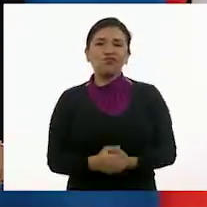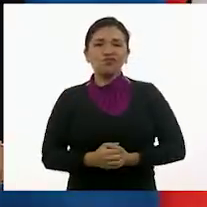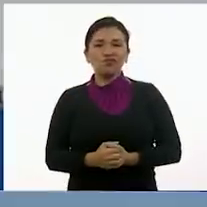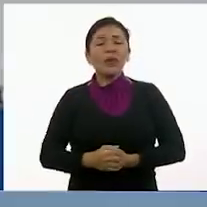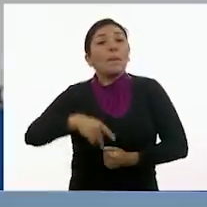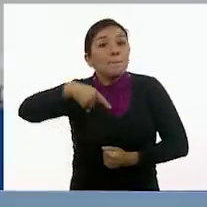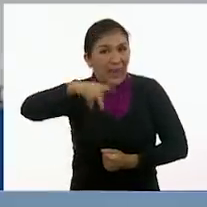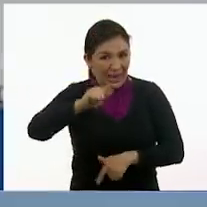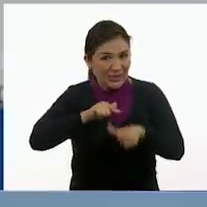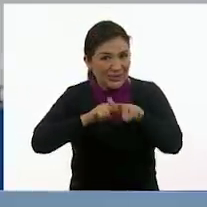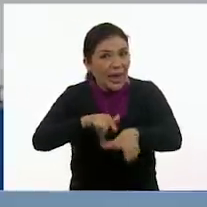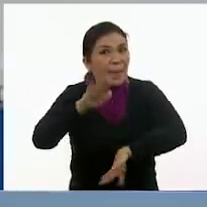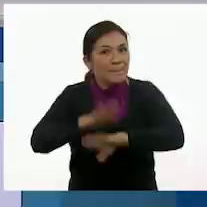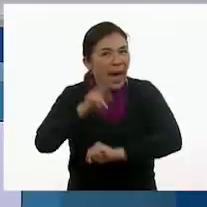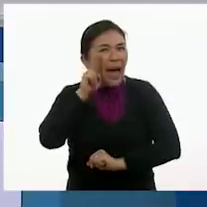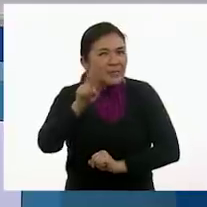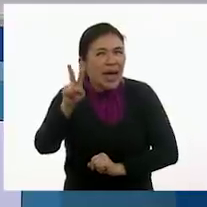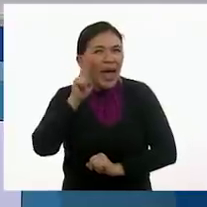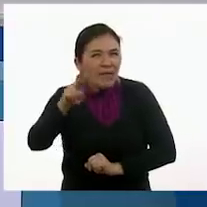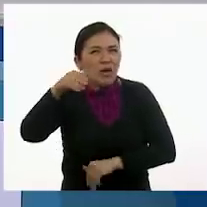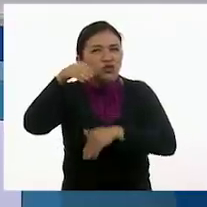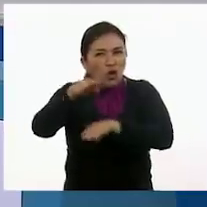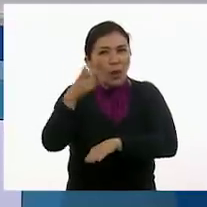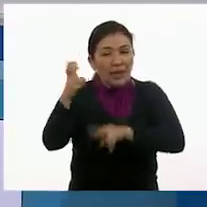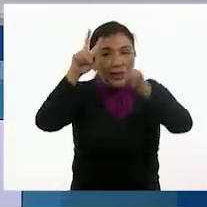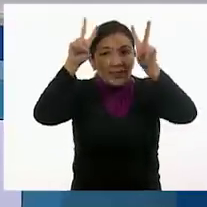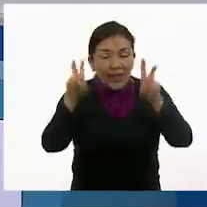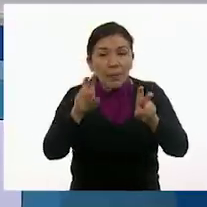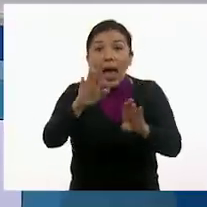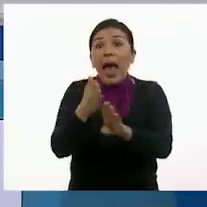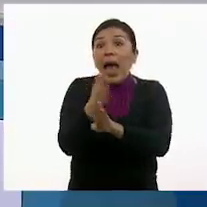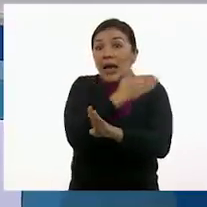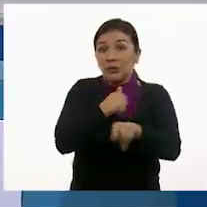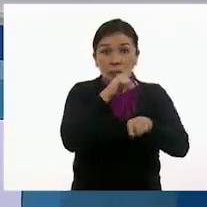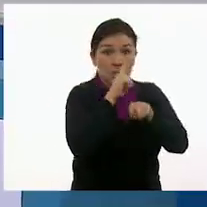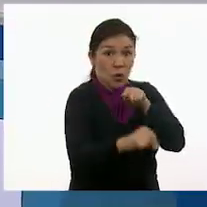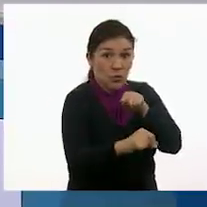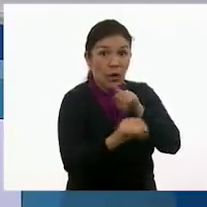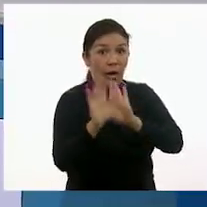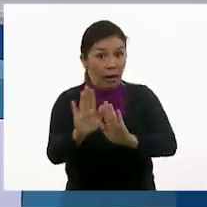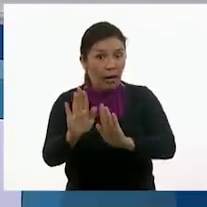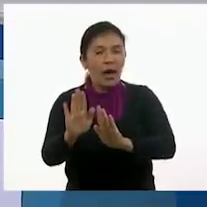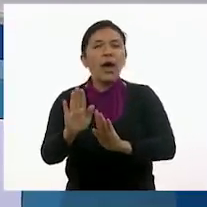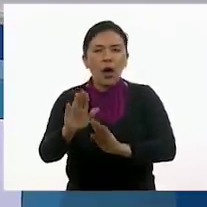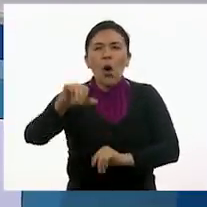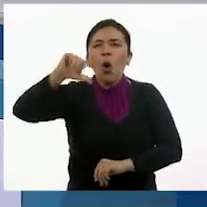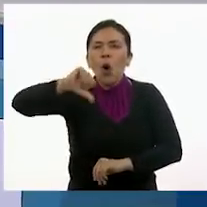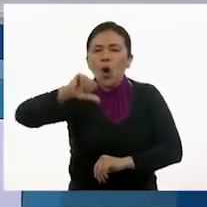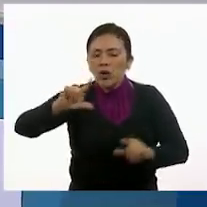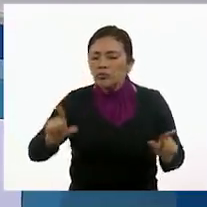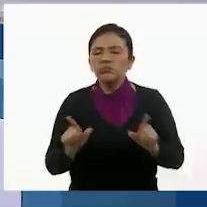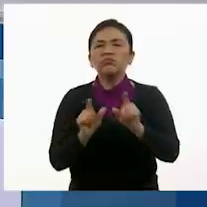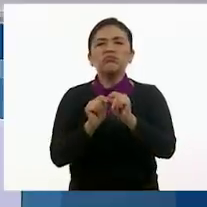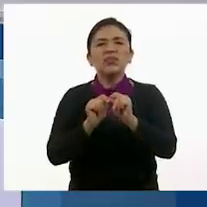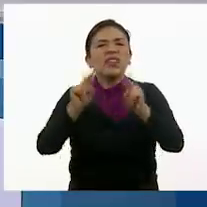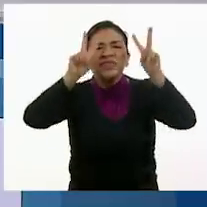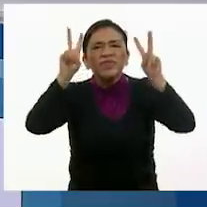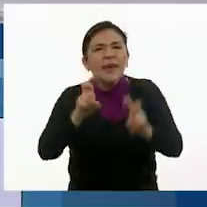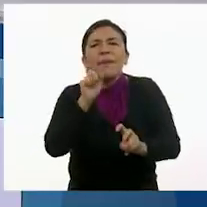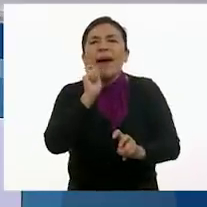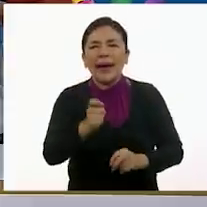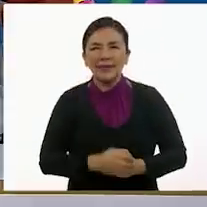Pero vamos a seguir viendo un poquito más acerca de esto. Y antes de irnos, ¿qué vimos el día de hoy? ¿Quién me quiere